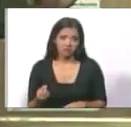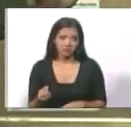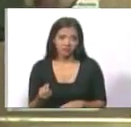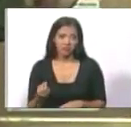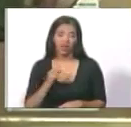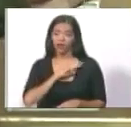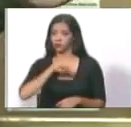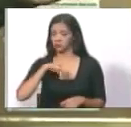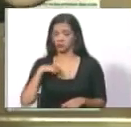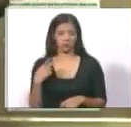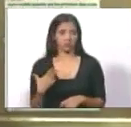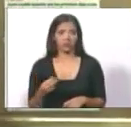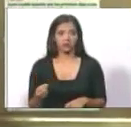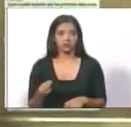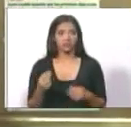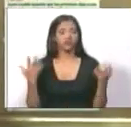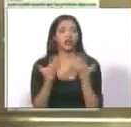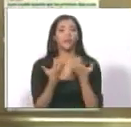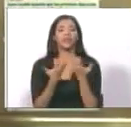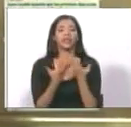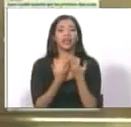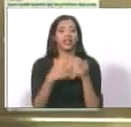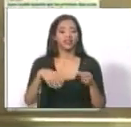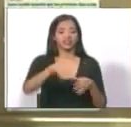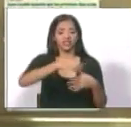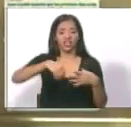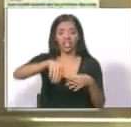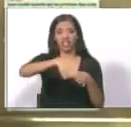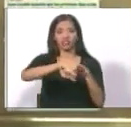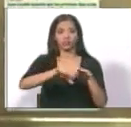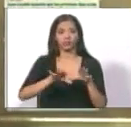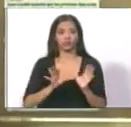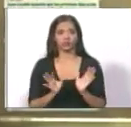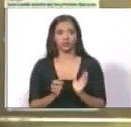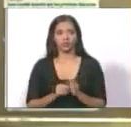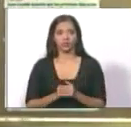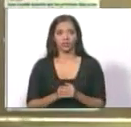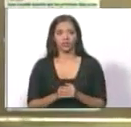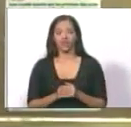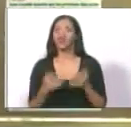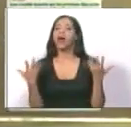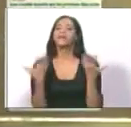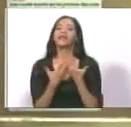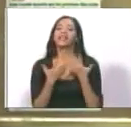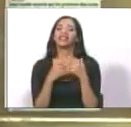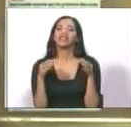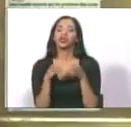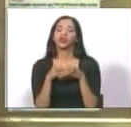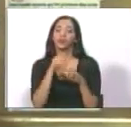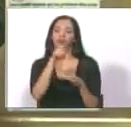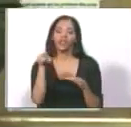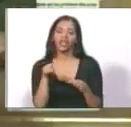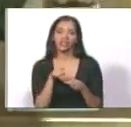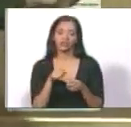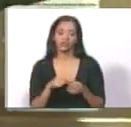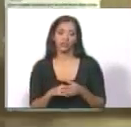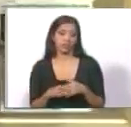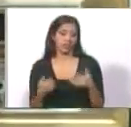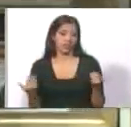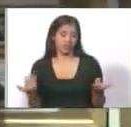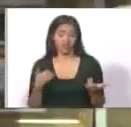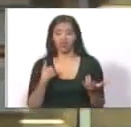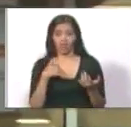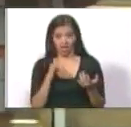nosotros no. Es una pelea entre ellos. Es pelea de grupos entre ellos. ¿Qué queda de